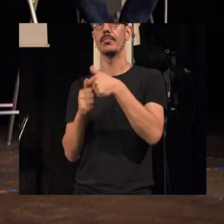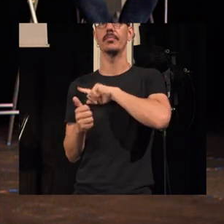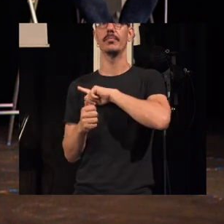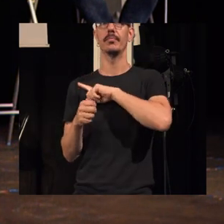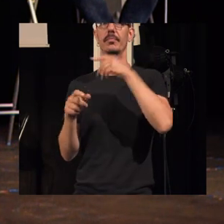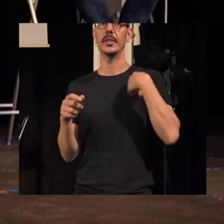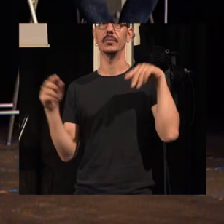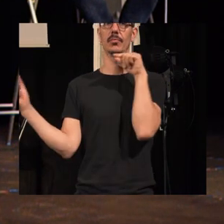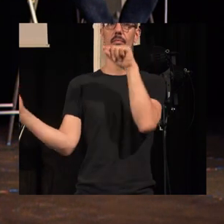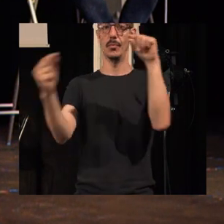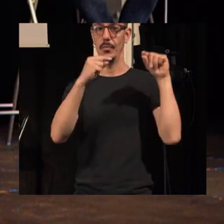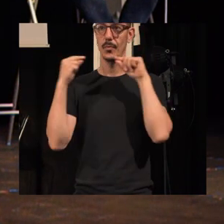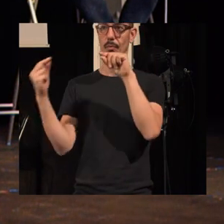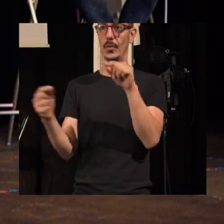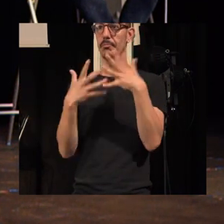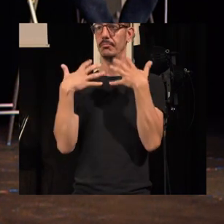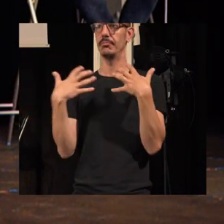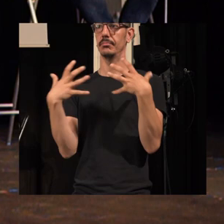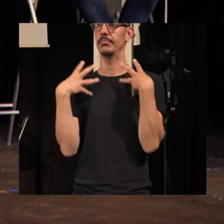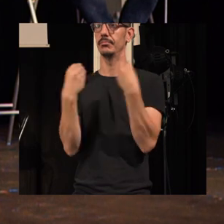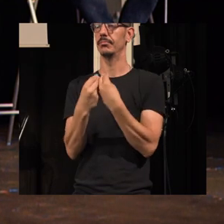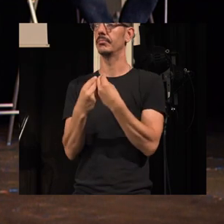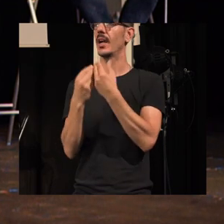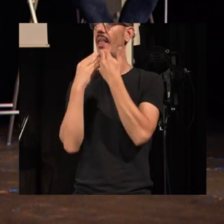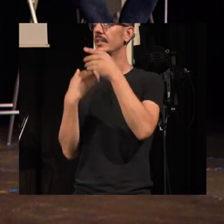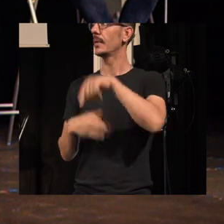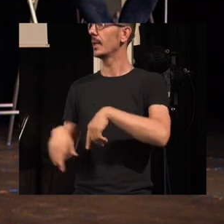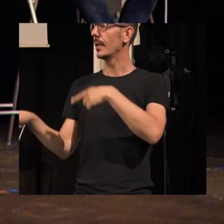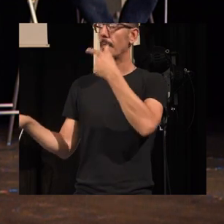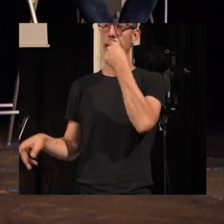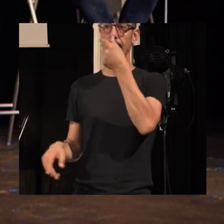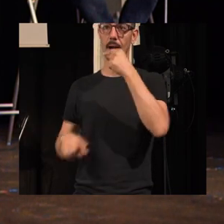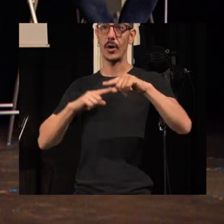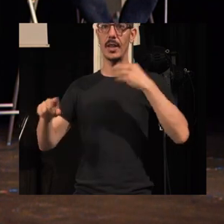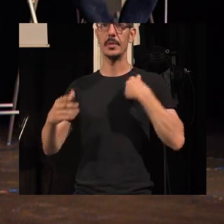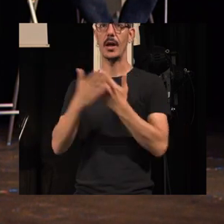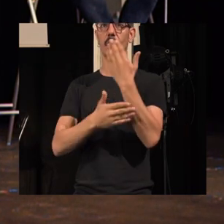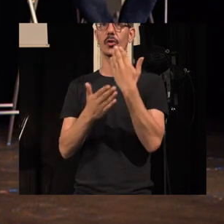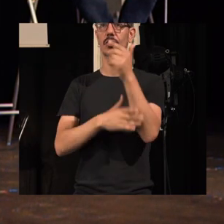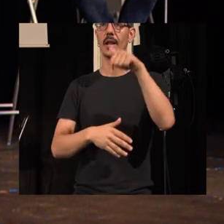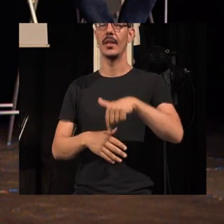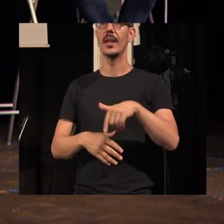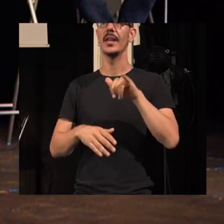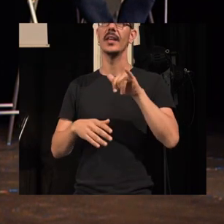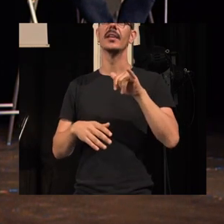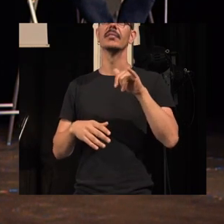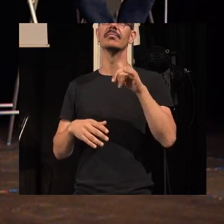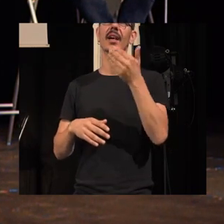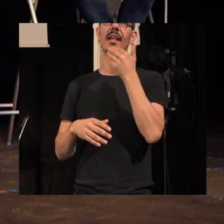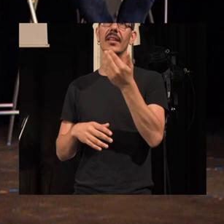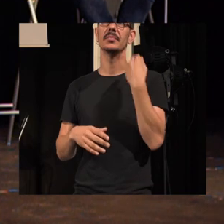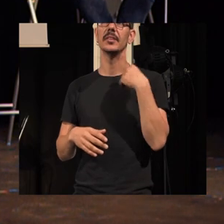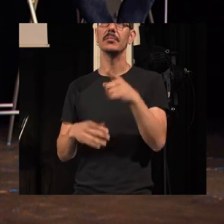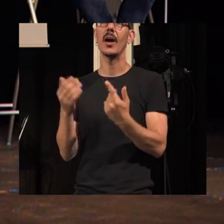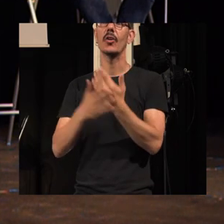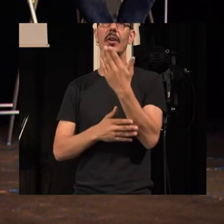debate. Gracias también a Miquel por hacer estas jornadas y por posibilitar el encuentro de